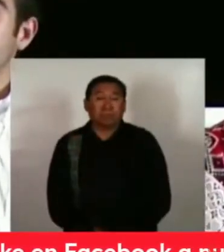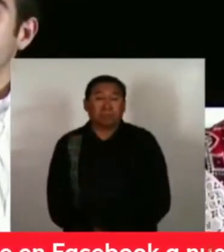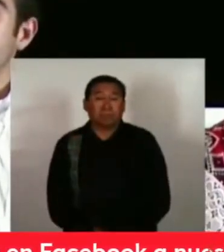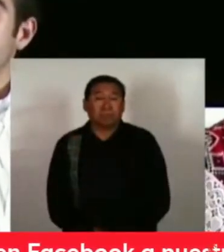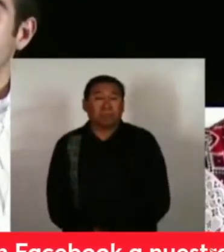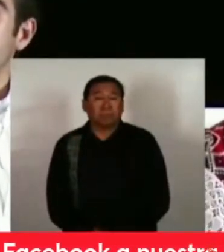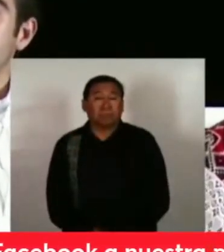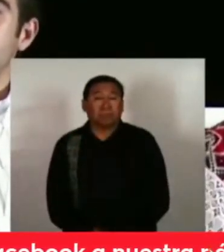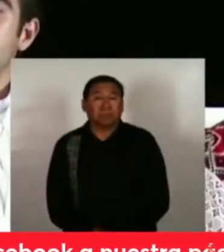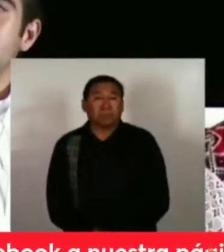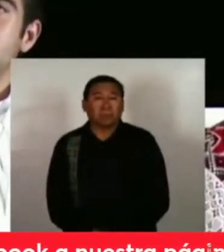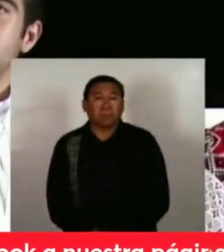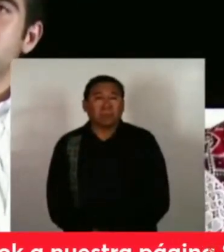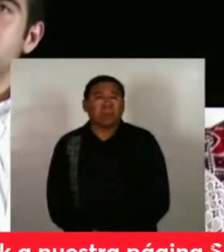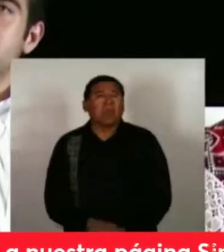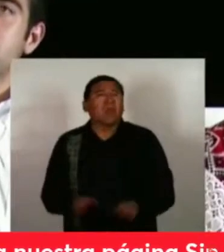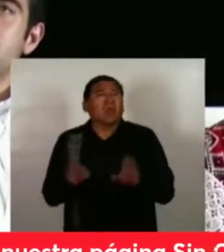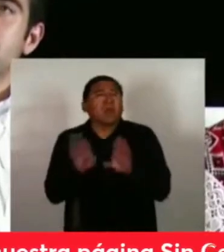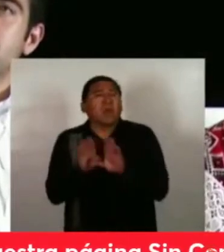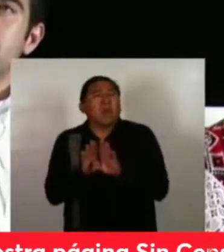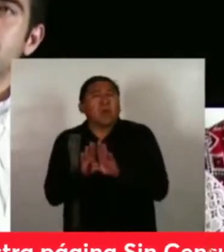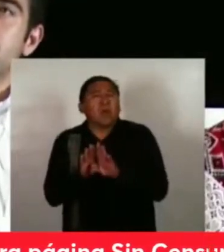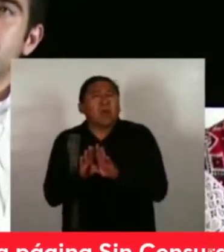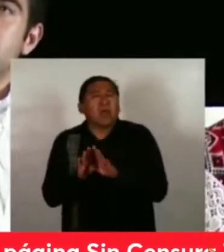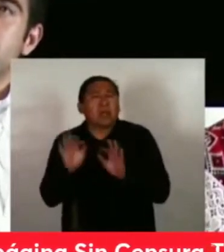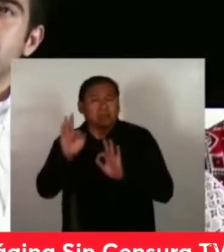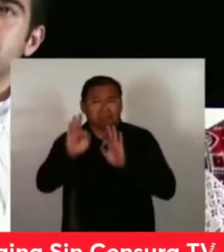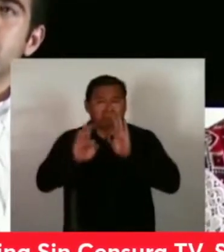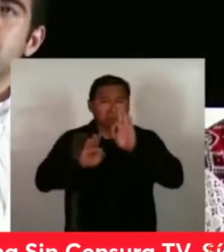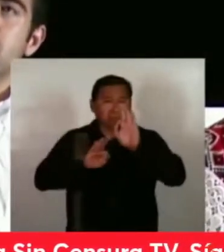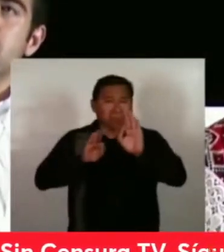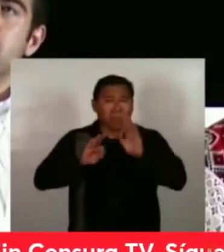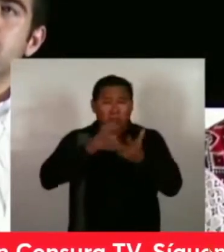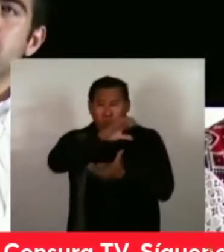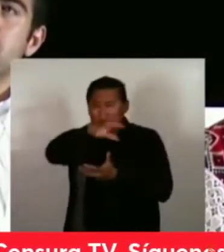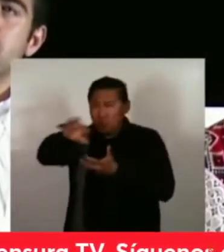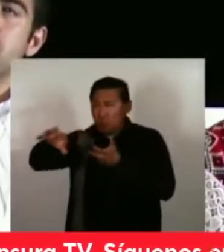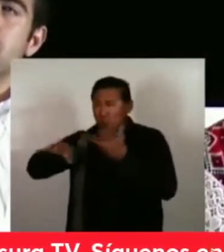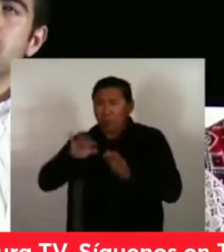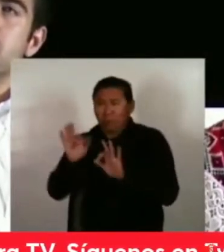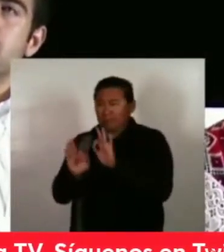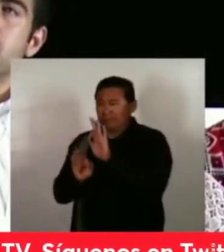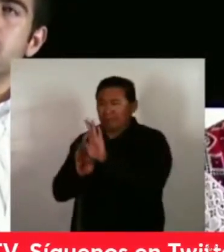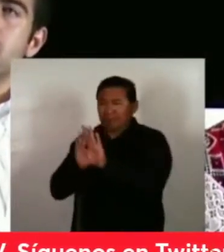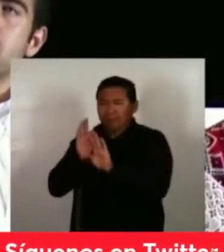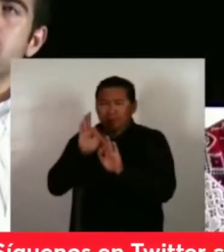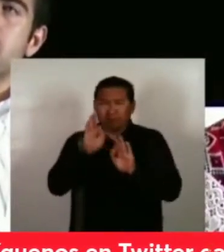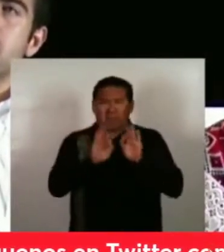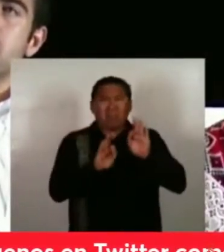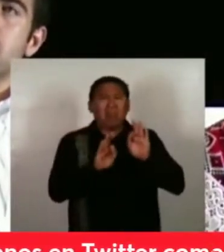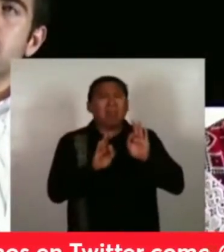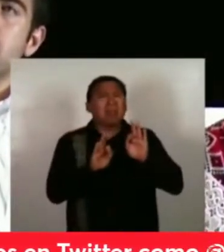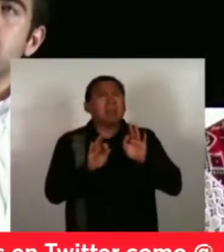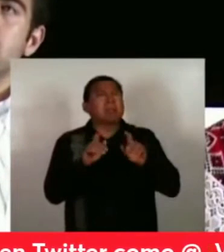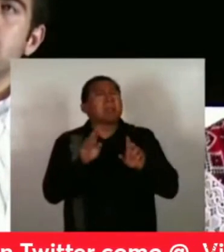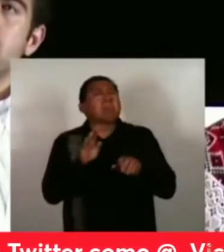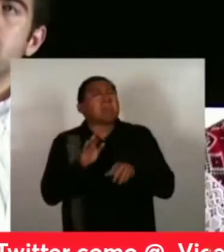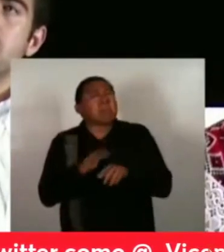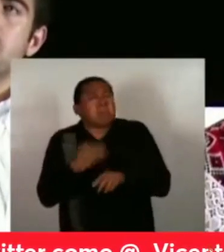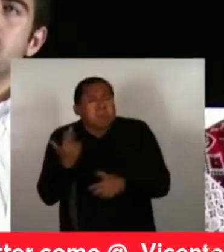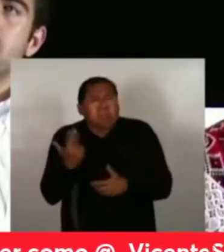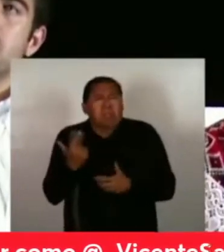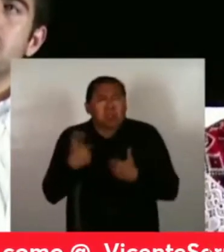el poder solo es virtud cuando se pone al servicio de los demás. ¿Para qué queremos ser